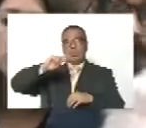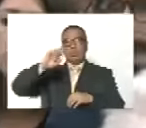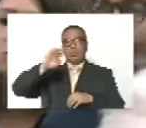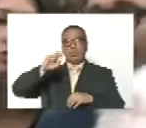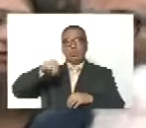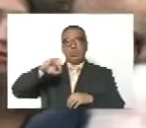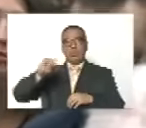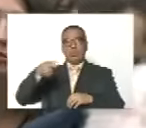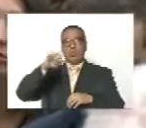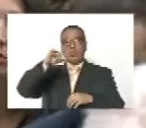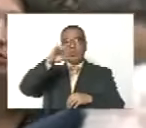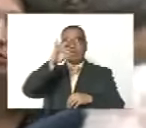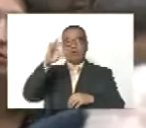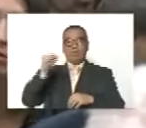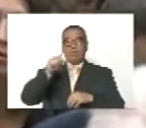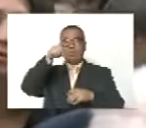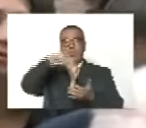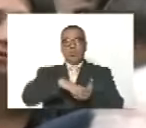Ese mismo año,